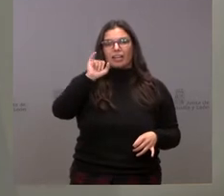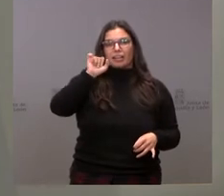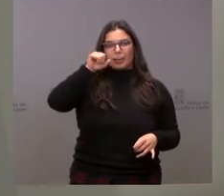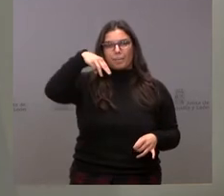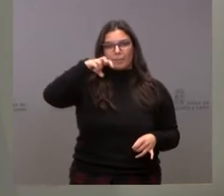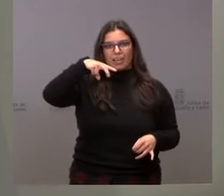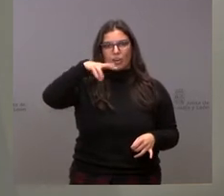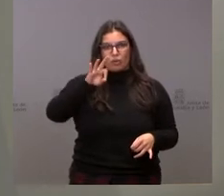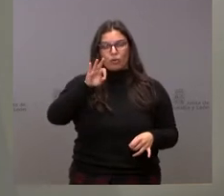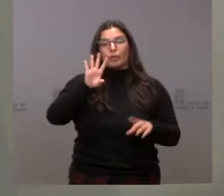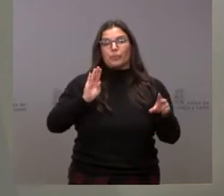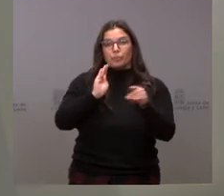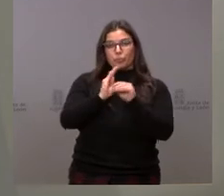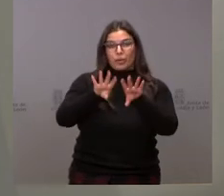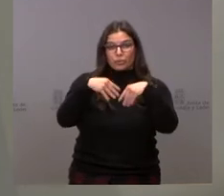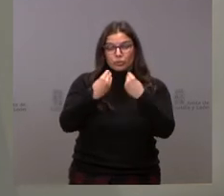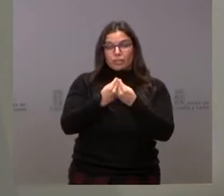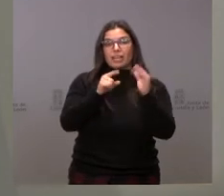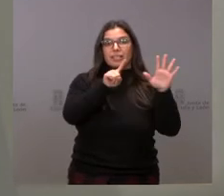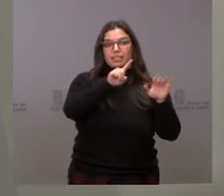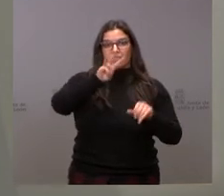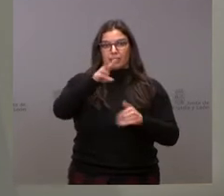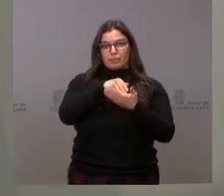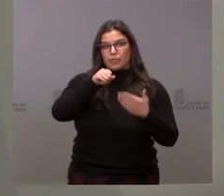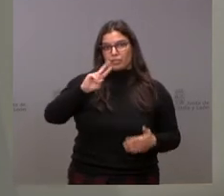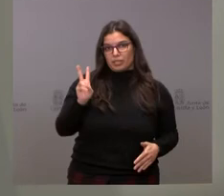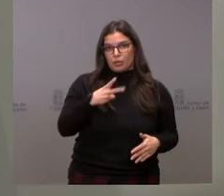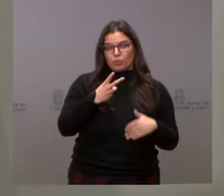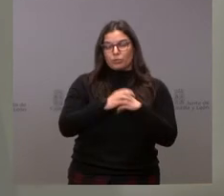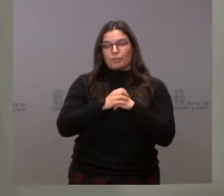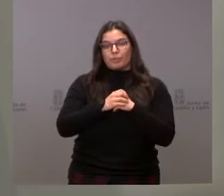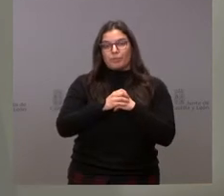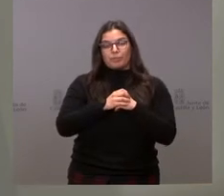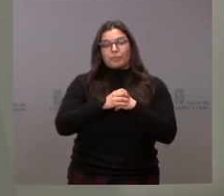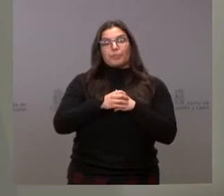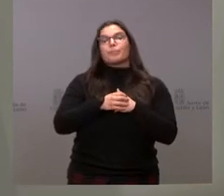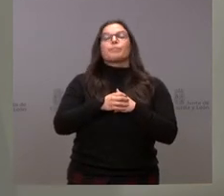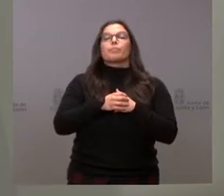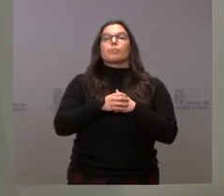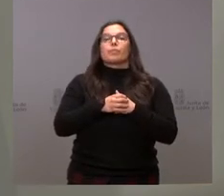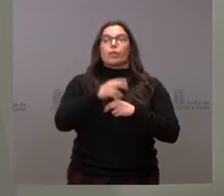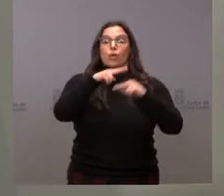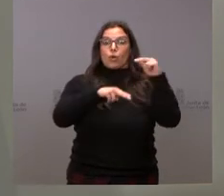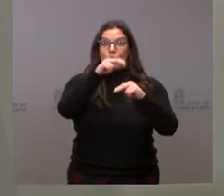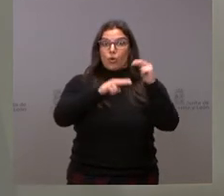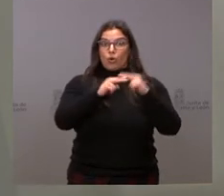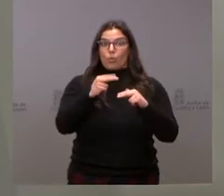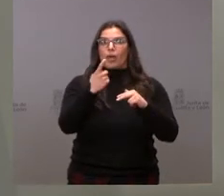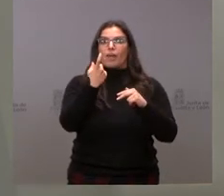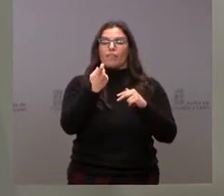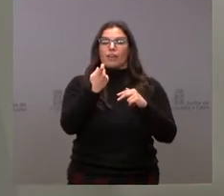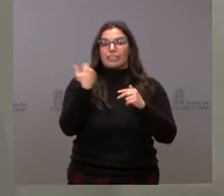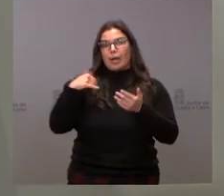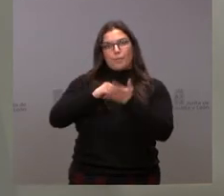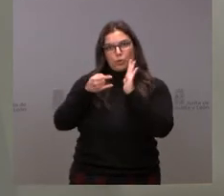como les digo son 63 millones de euros se procederá a la licitación de la obra una vez que se ha concluido el proyecto